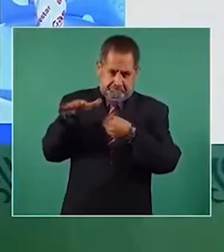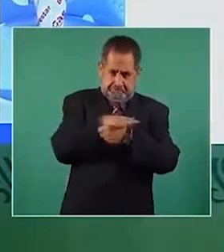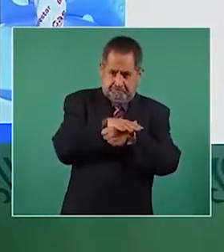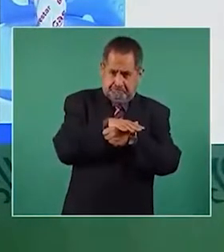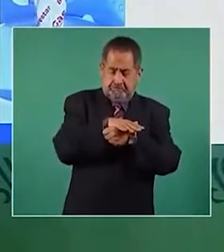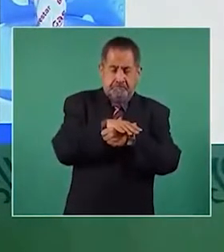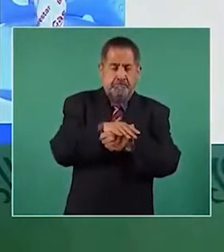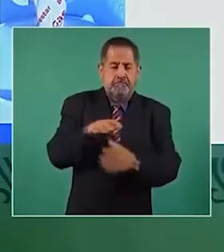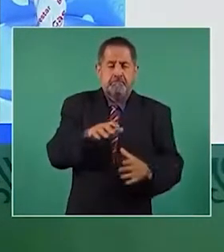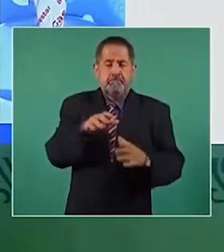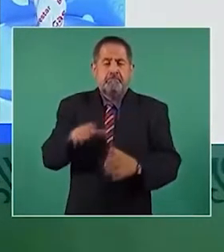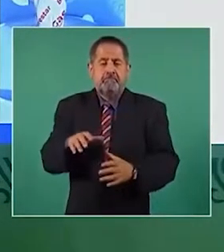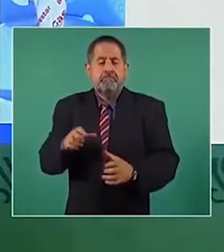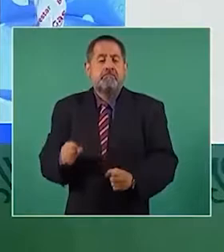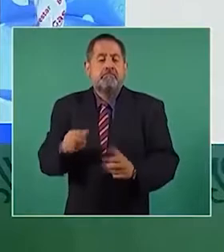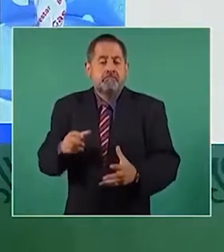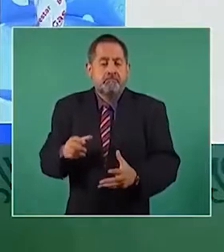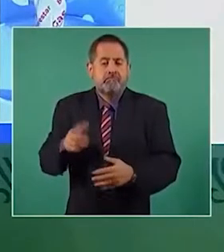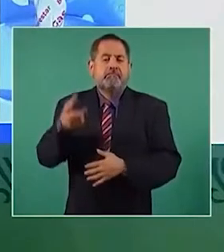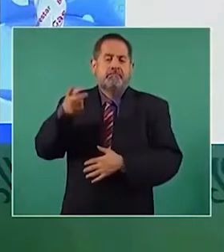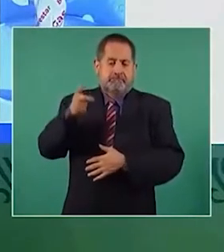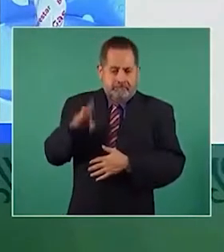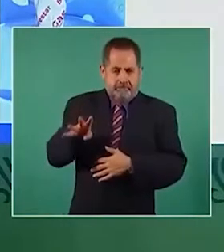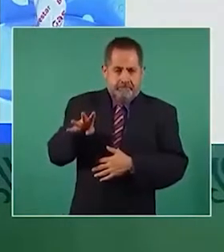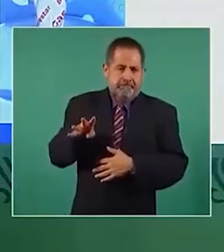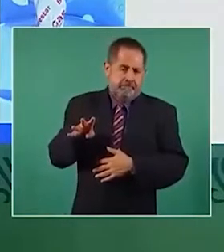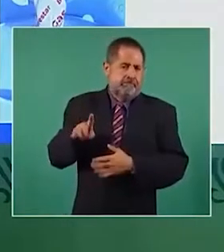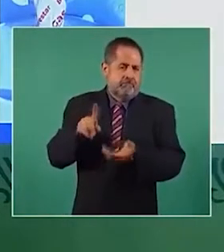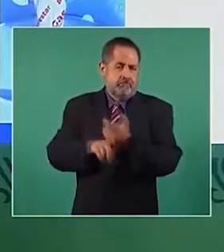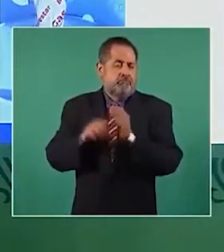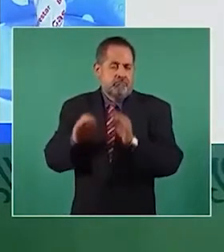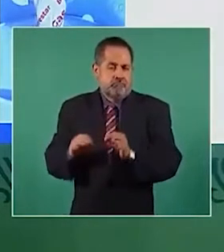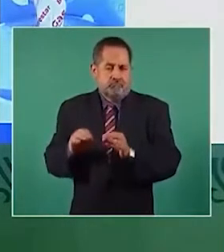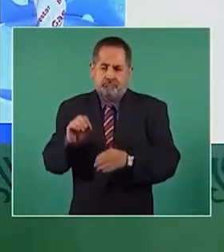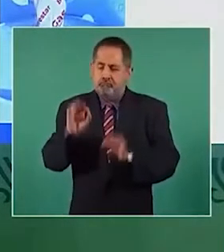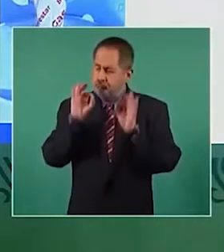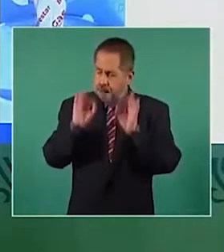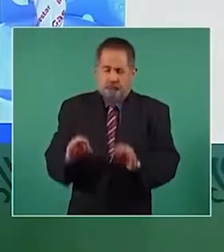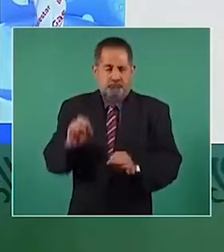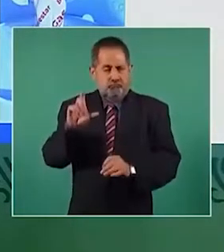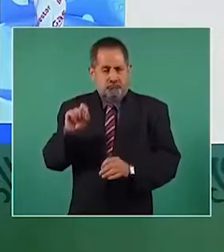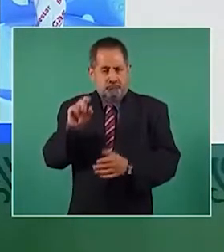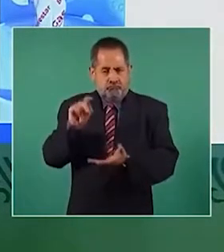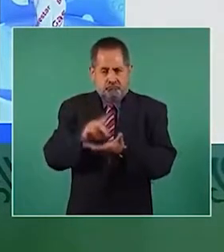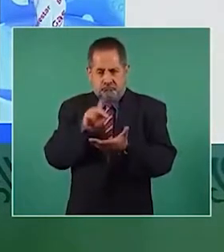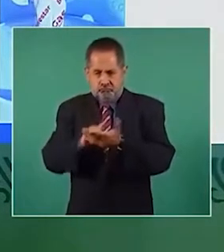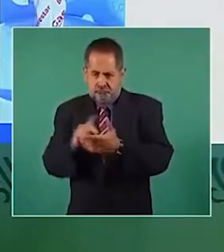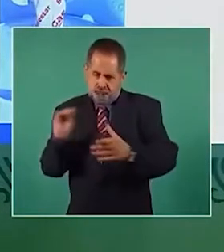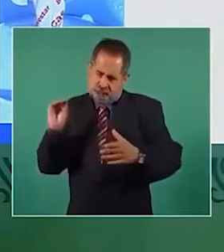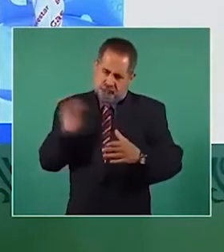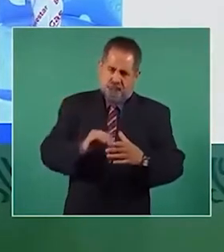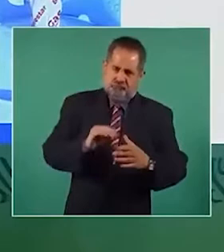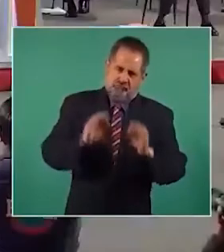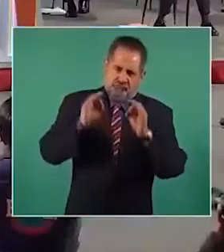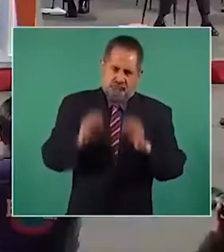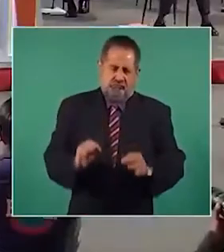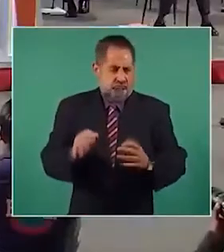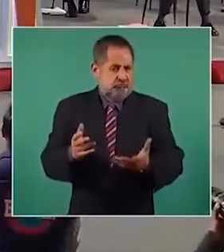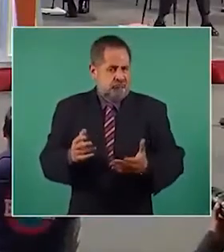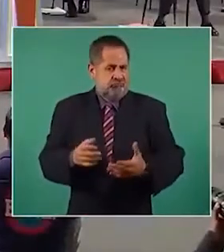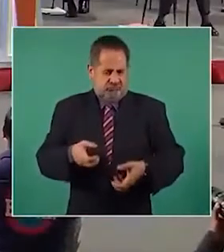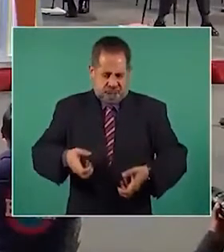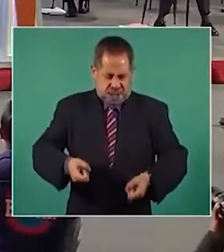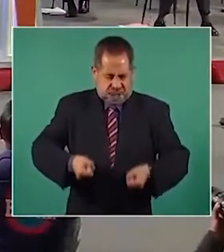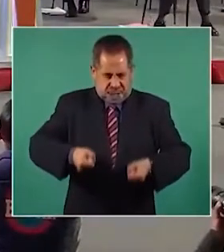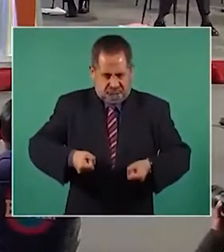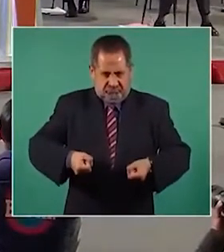el peso final es 39 con 300, es decir, 20 kilos exactamente. Y para